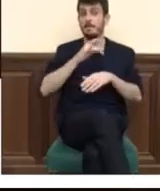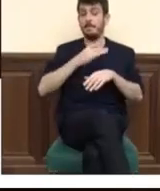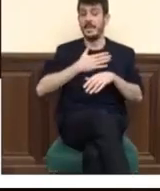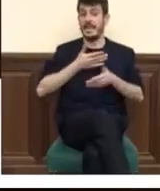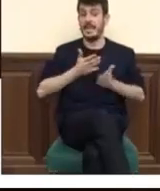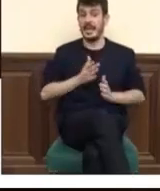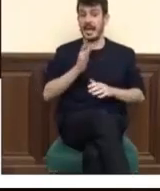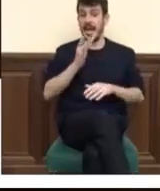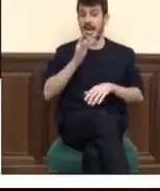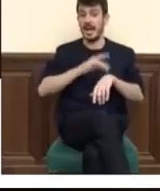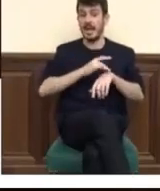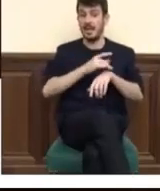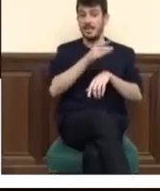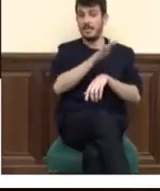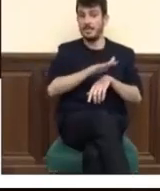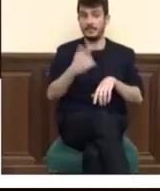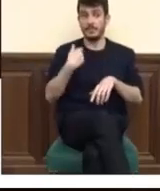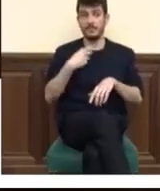visto